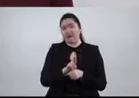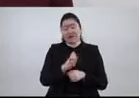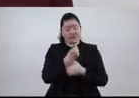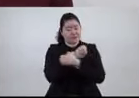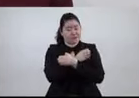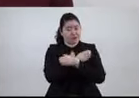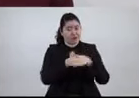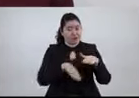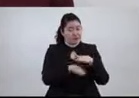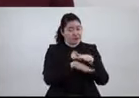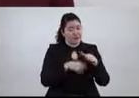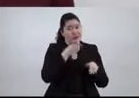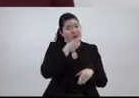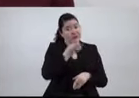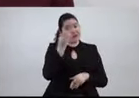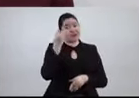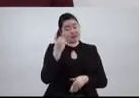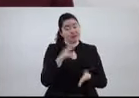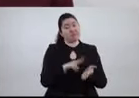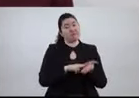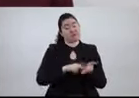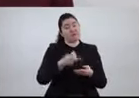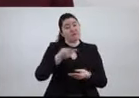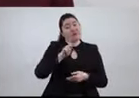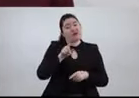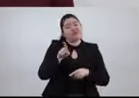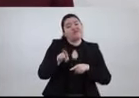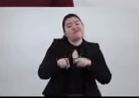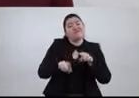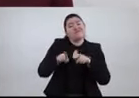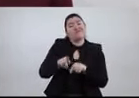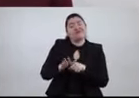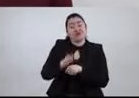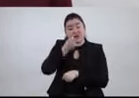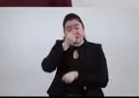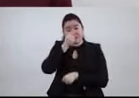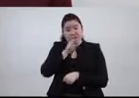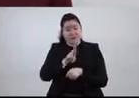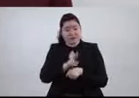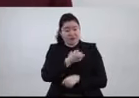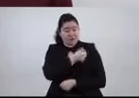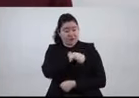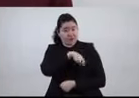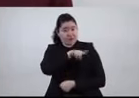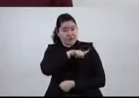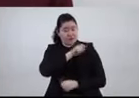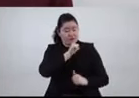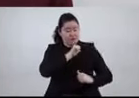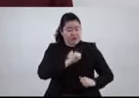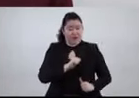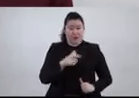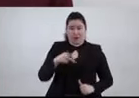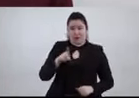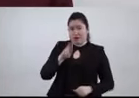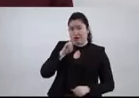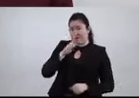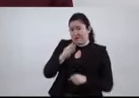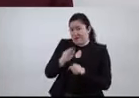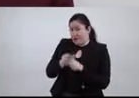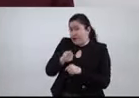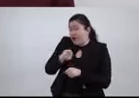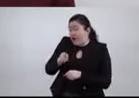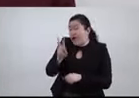sin embargo tendríamos que estar atentos a lo que señale la Secretaría de Salud y las autoridades correspondientes si